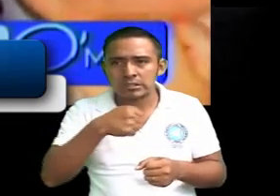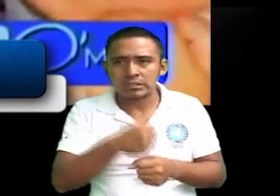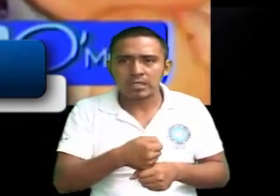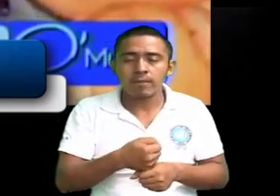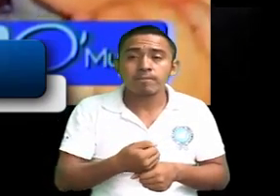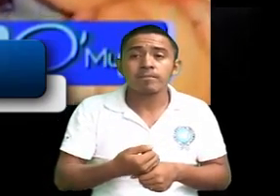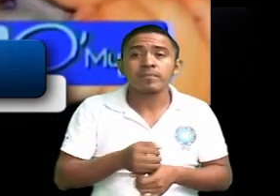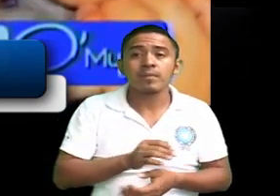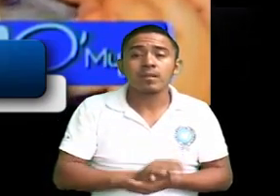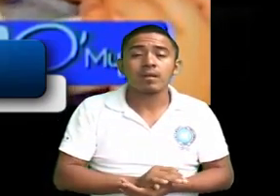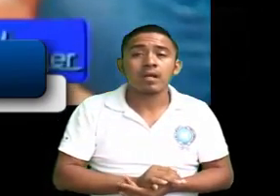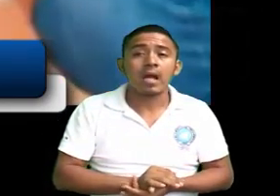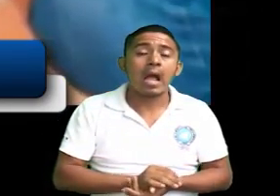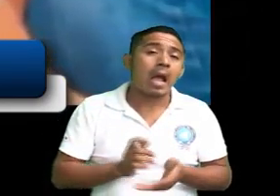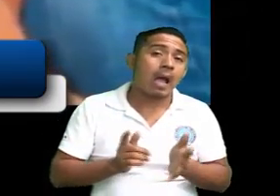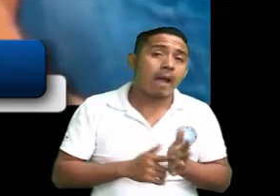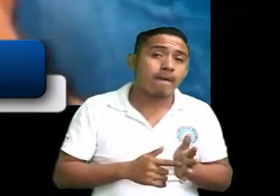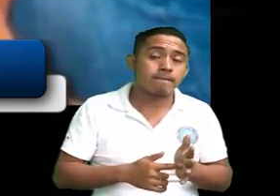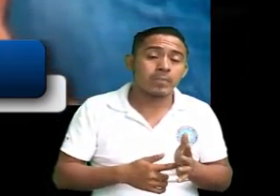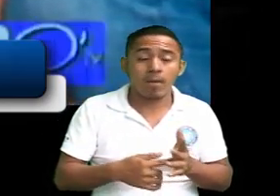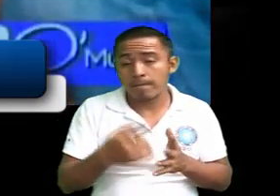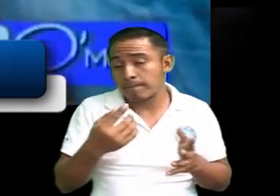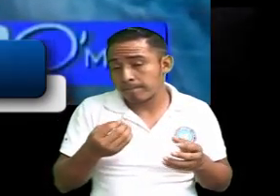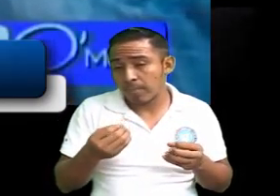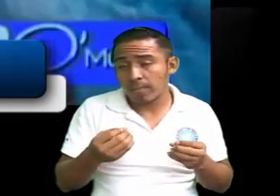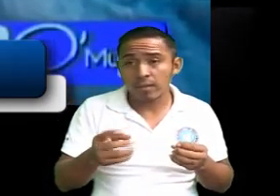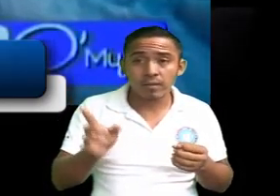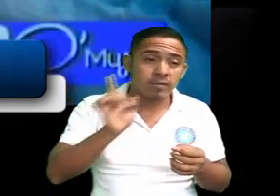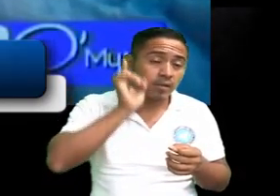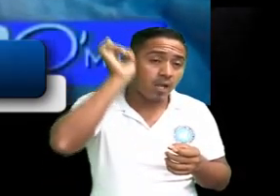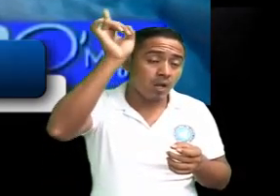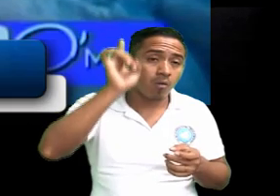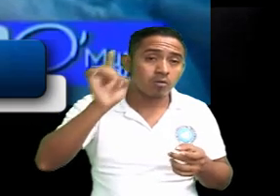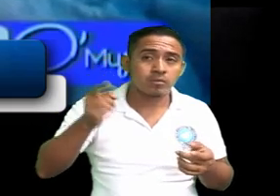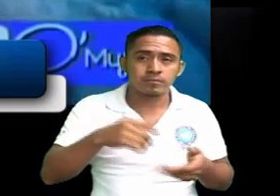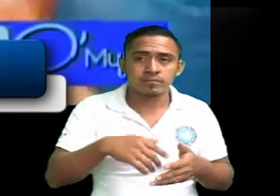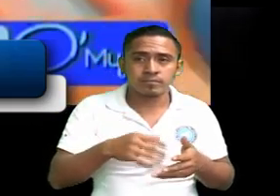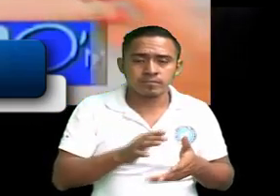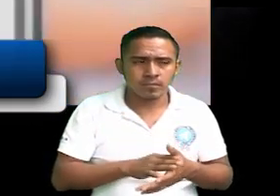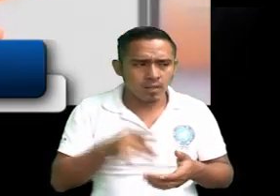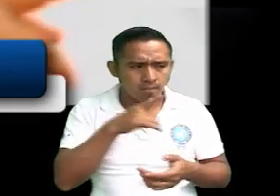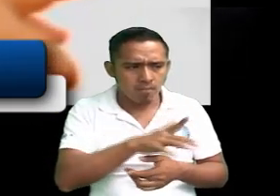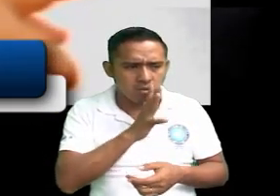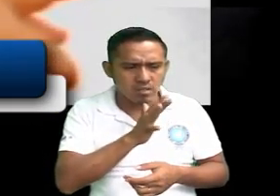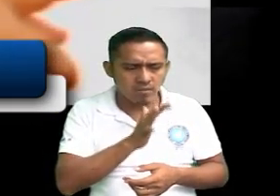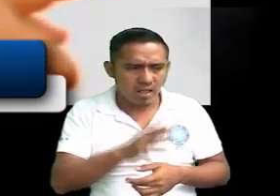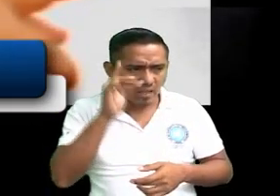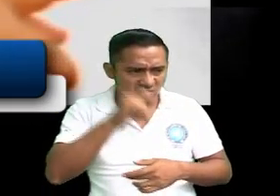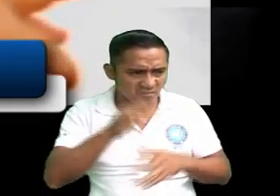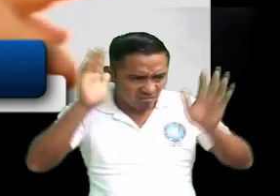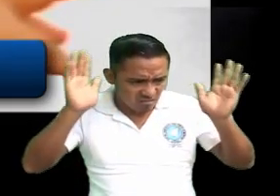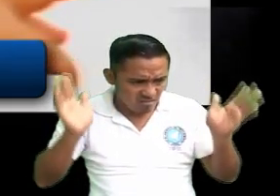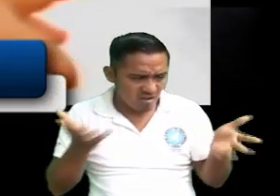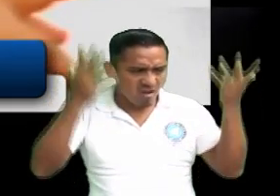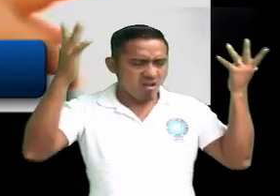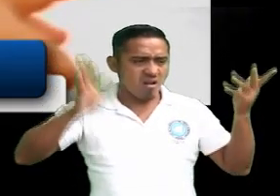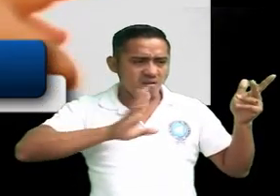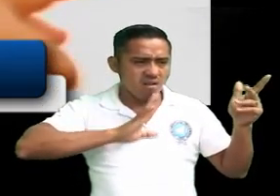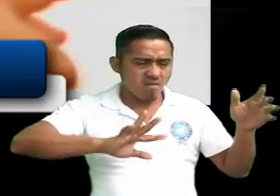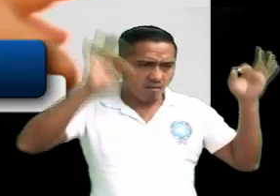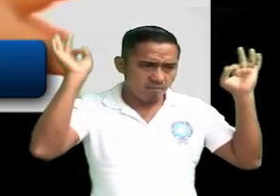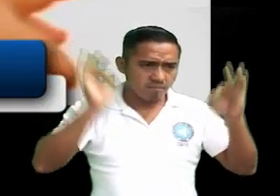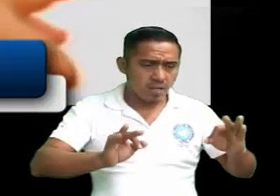mimarlo, ¿dónde está mi muchachito? ¿Dónde está mi niño? Uh-huh. ya cuando tienen 4. Por ejemplo, si hay niñas que